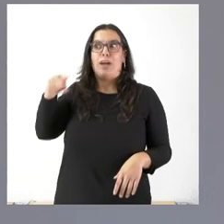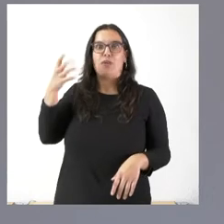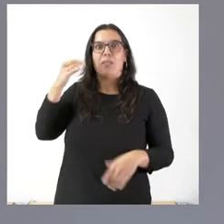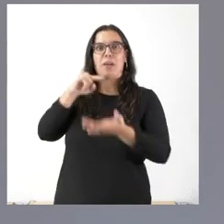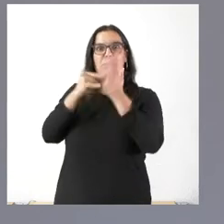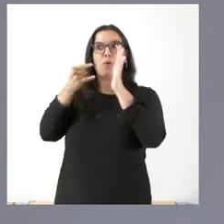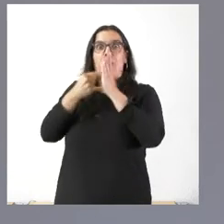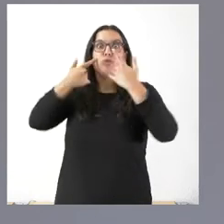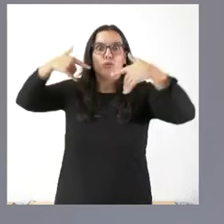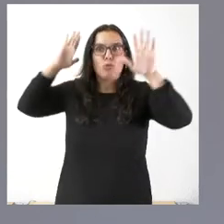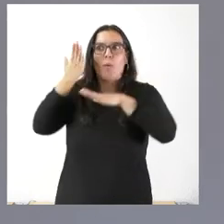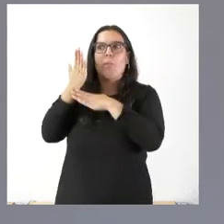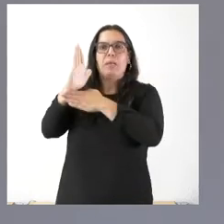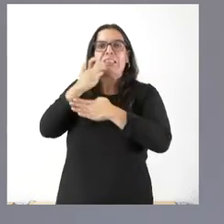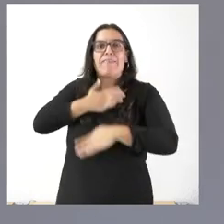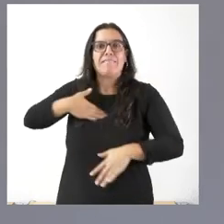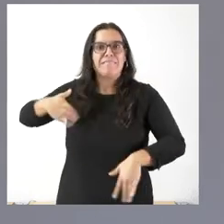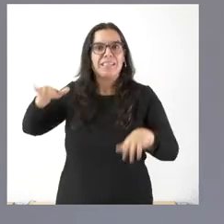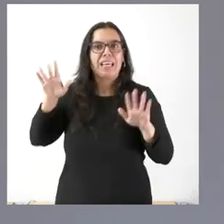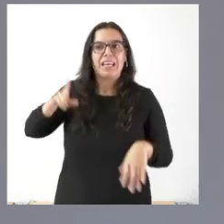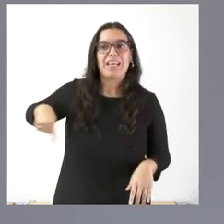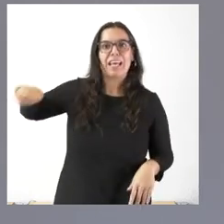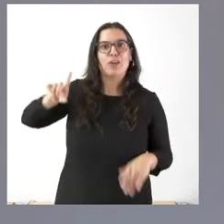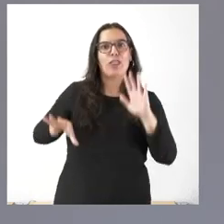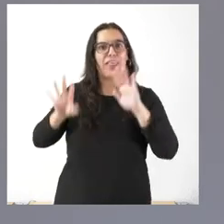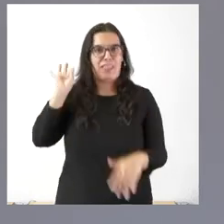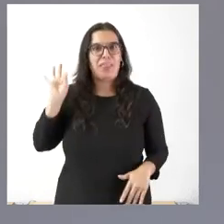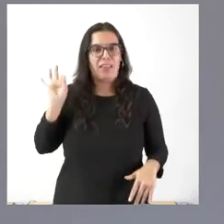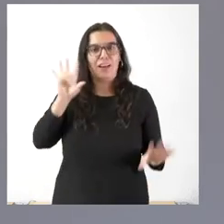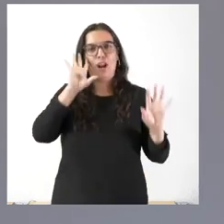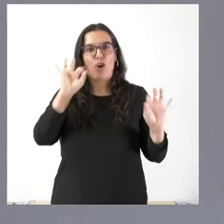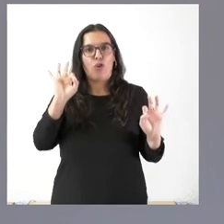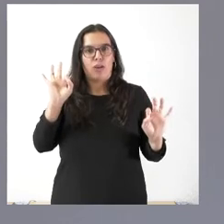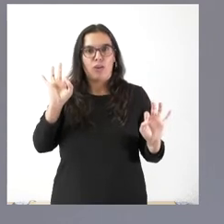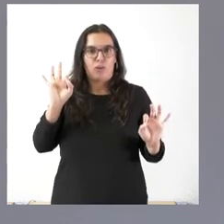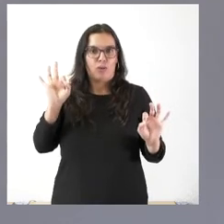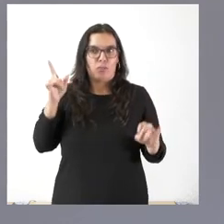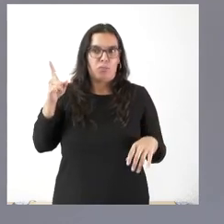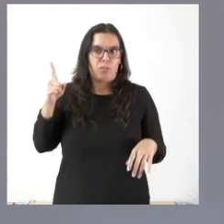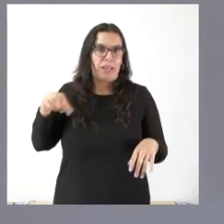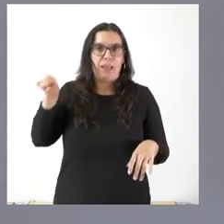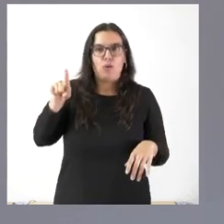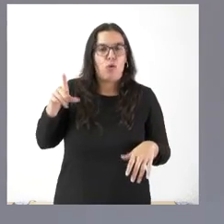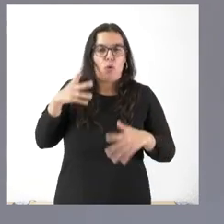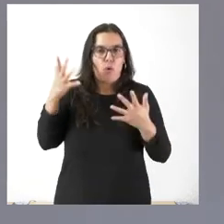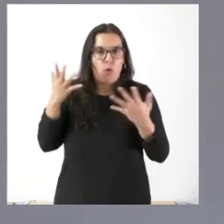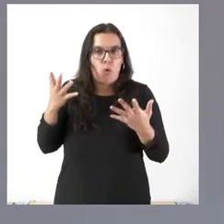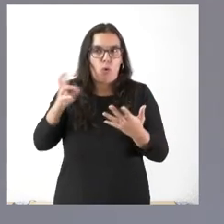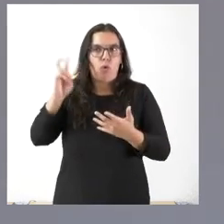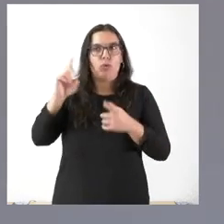tanto, serán ellos los que tengan la decisión a ese respecto, estos o quienes pudiera plantearse al respecto,